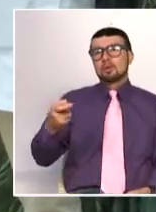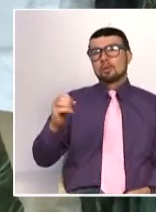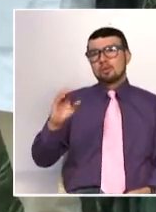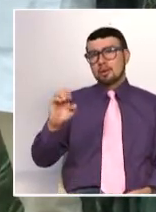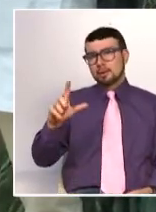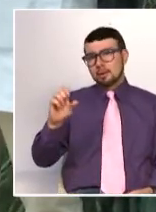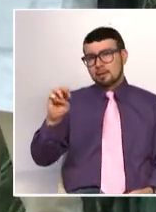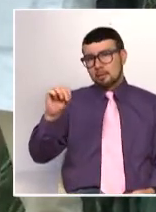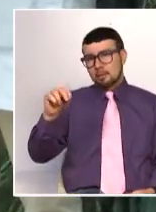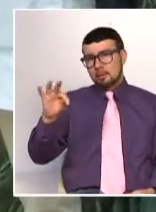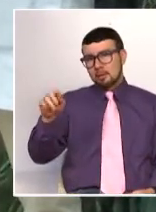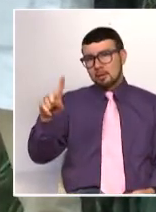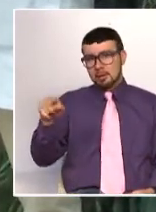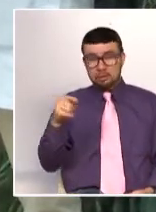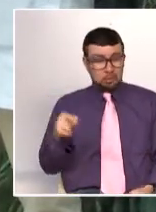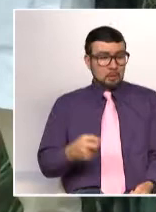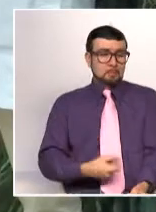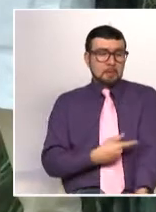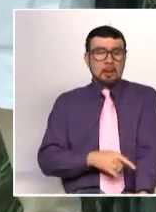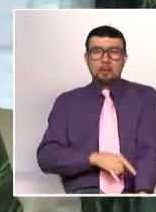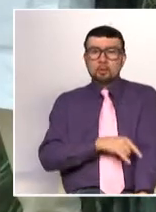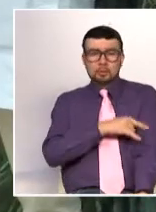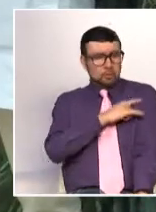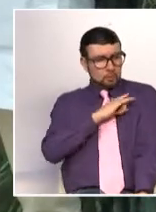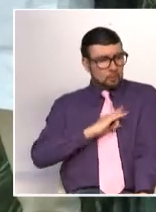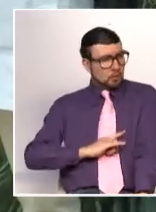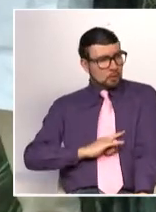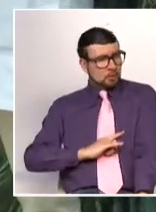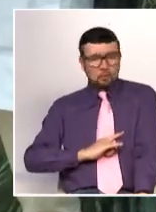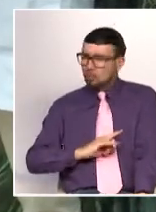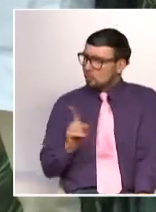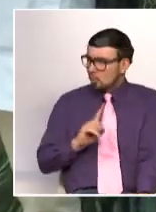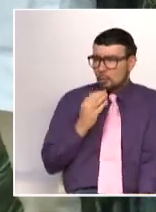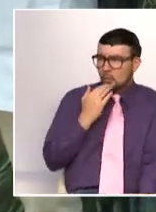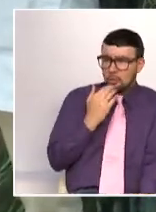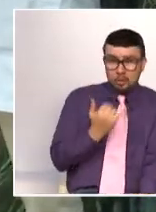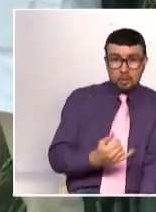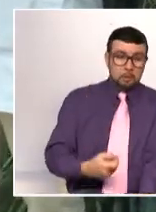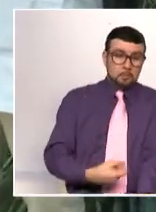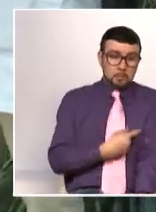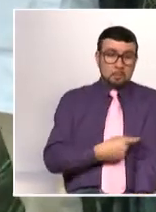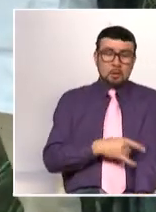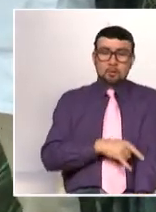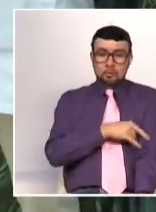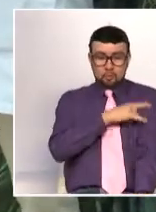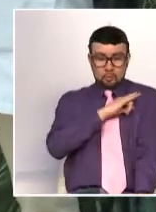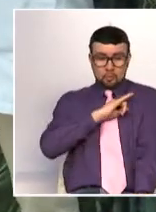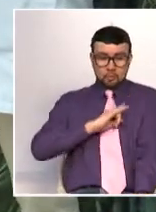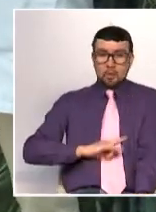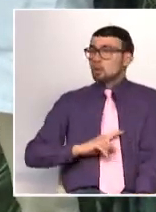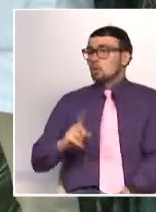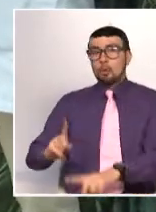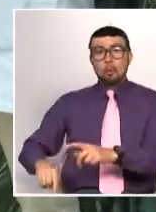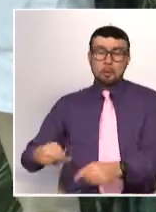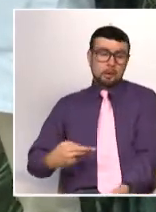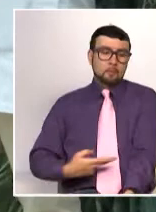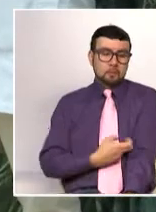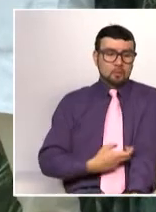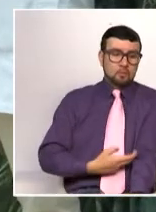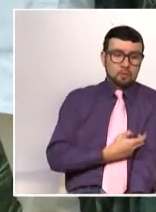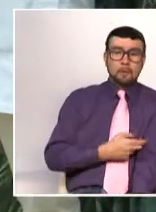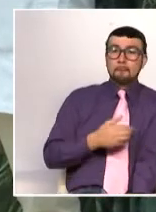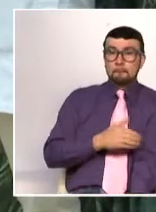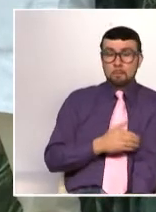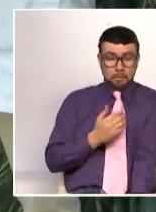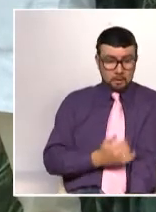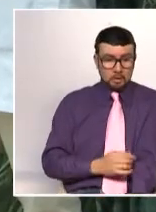mezclados en ese suero con el sol no regularmente cuando se coloca un solo os organizado no le podemos poner los elementos porque lo son es un agente oxidante